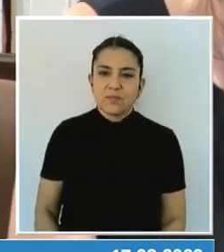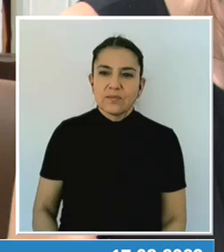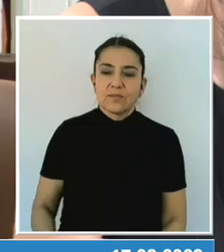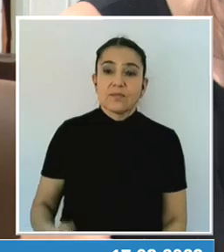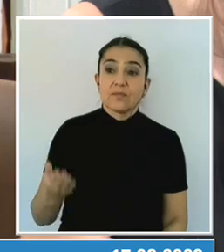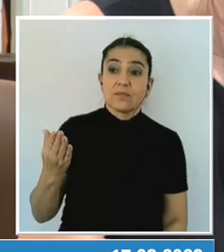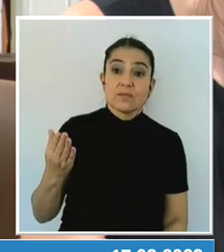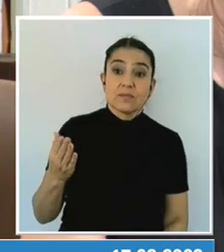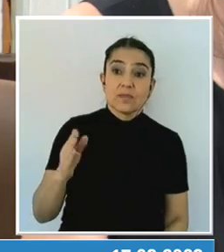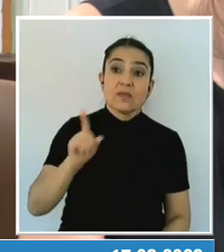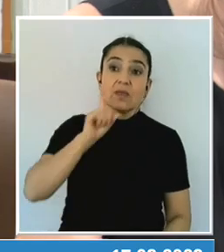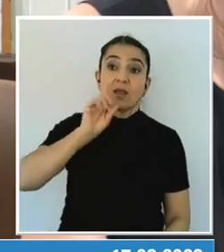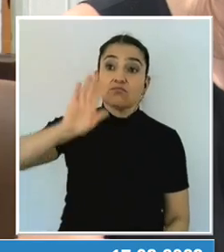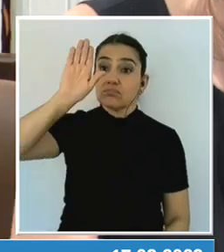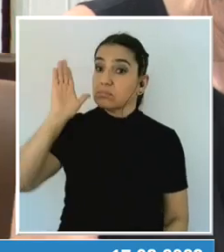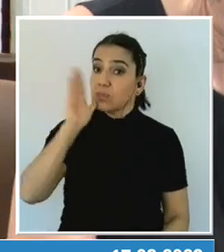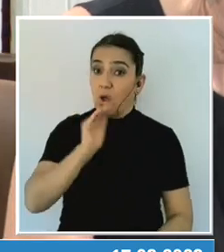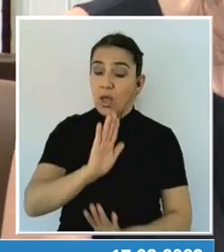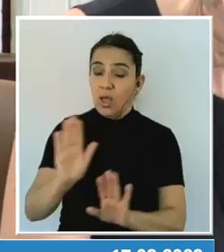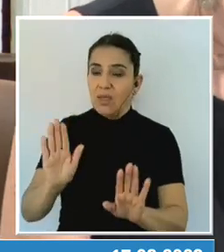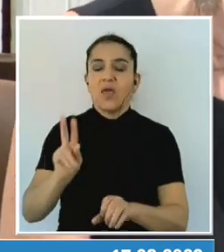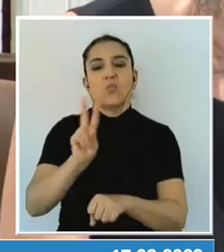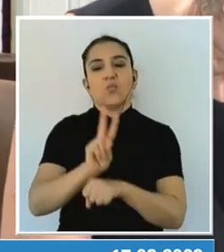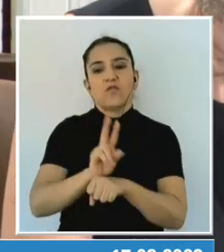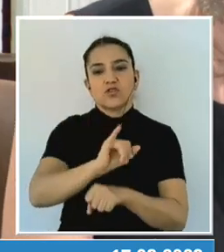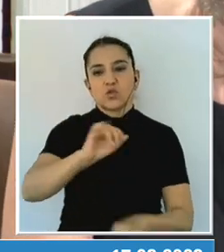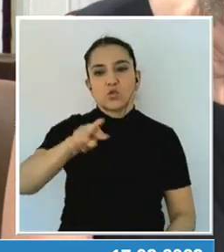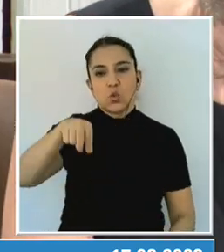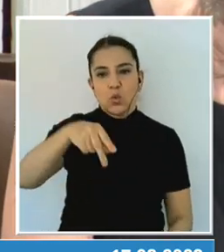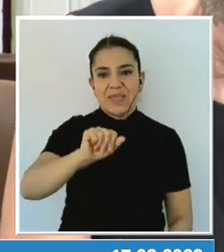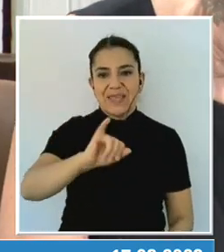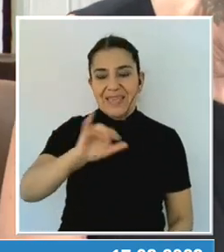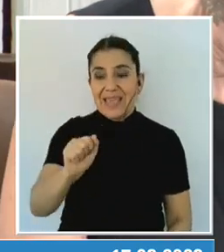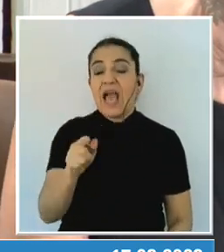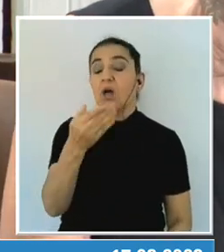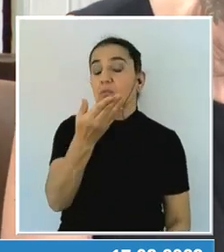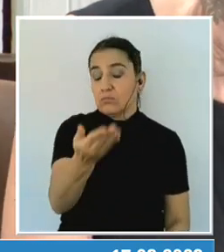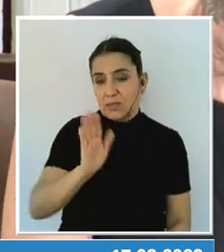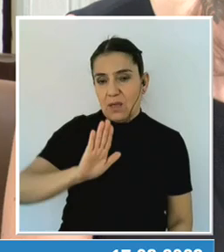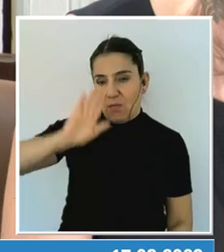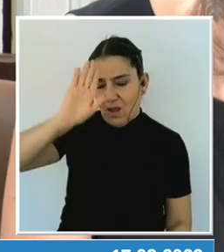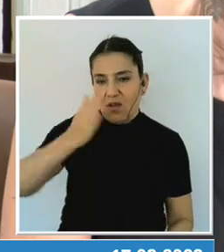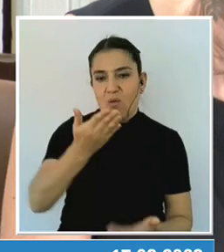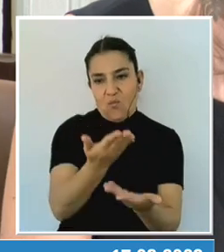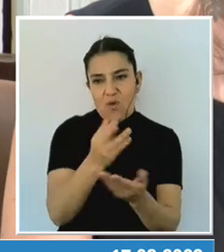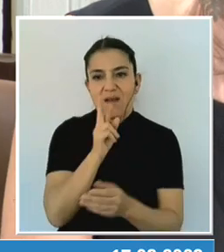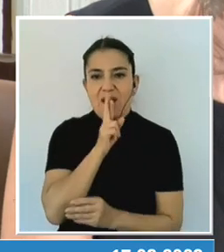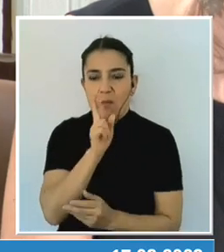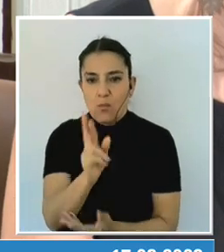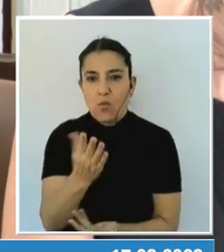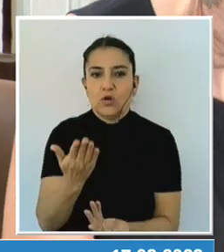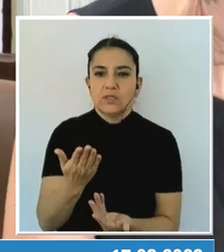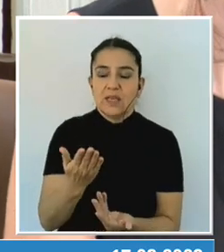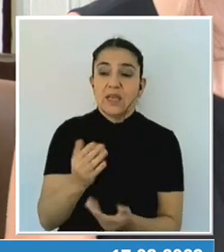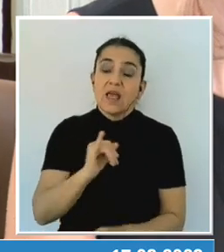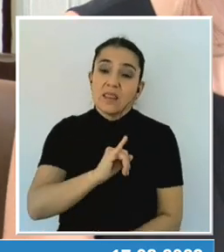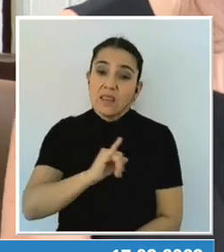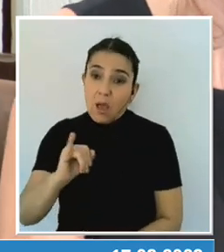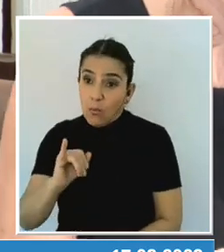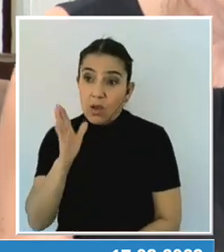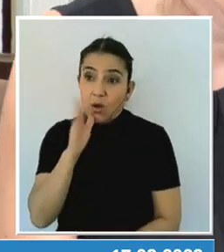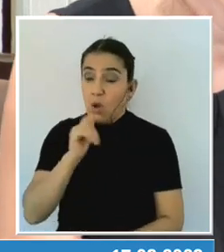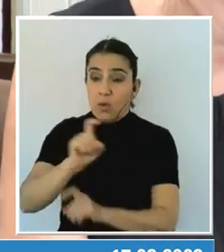Entonces, profesora Zúñiga, tiene usted la palabra para que nos pueda responder y después, a pesar de que no se ha dirigido ninguna pregunta al profesor